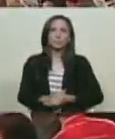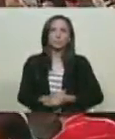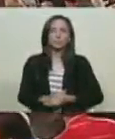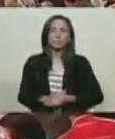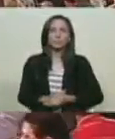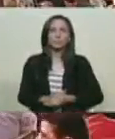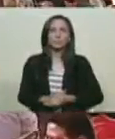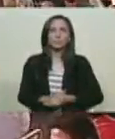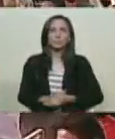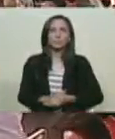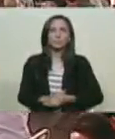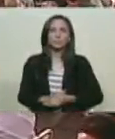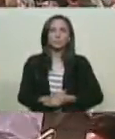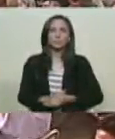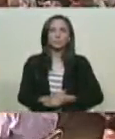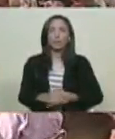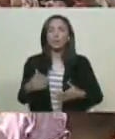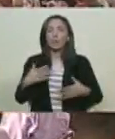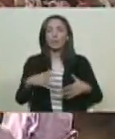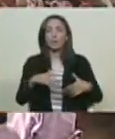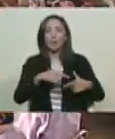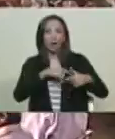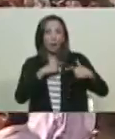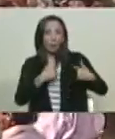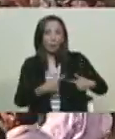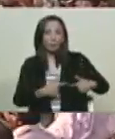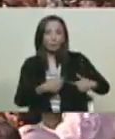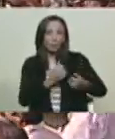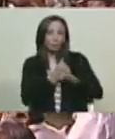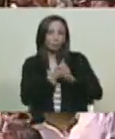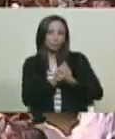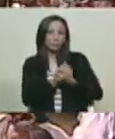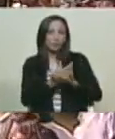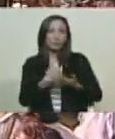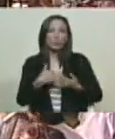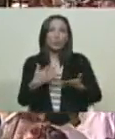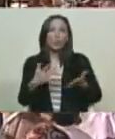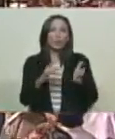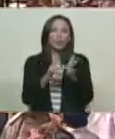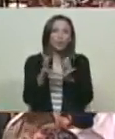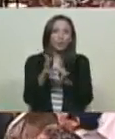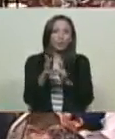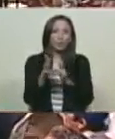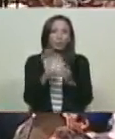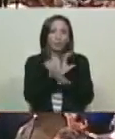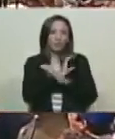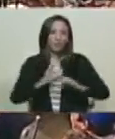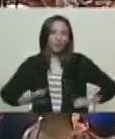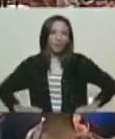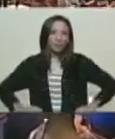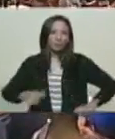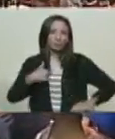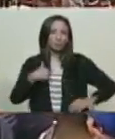Tengo fe profunda desde mi corazón de cristiano. Tengo fe